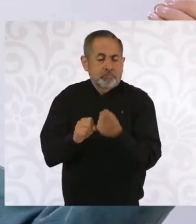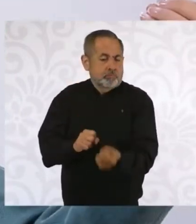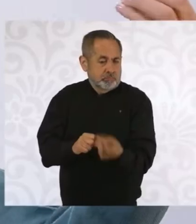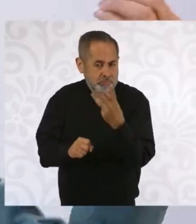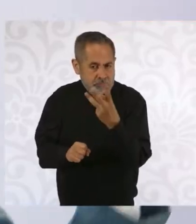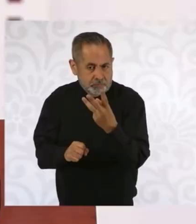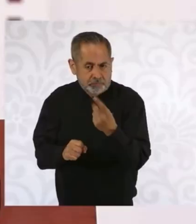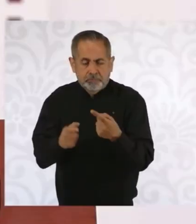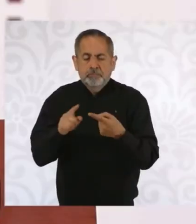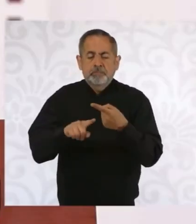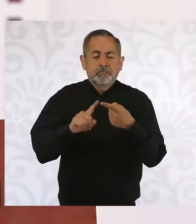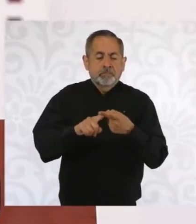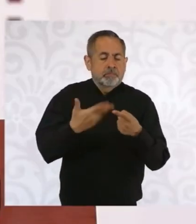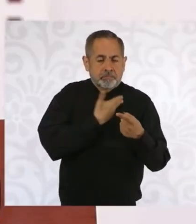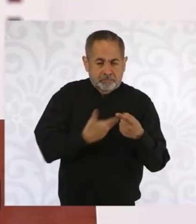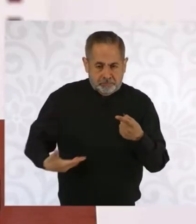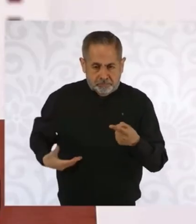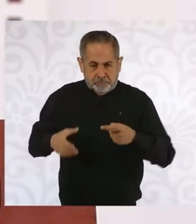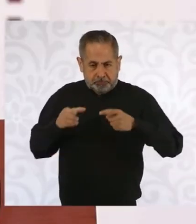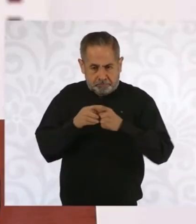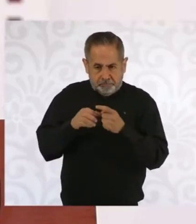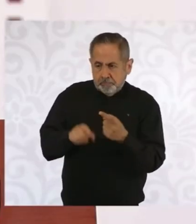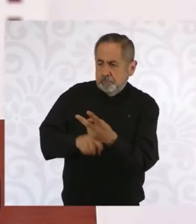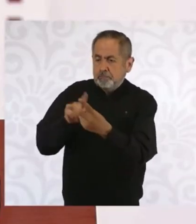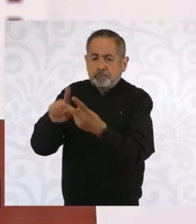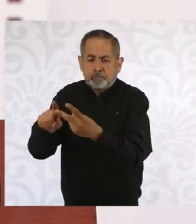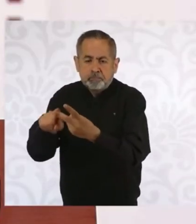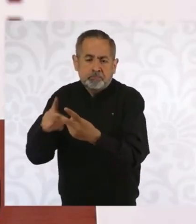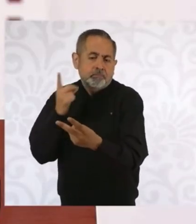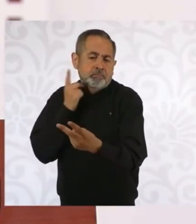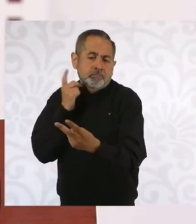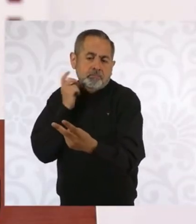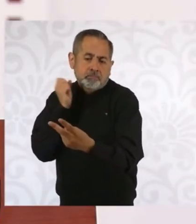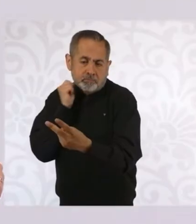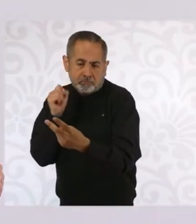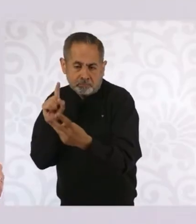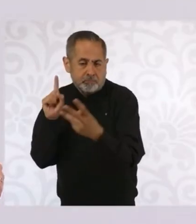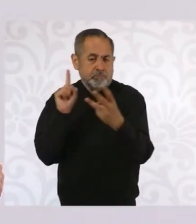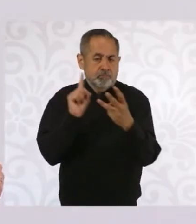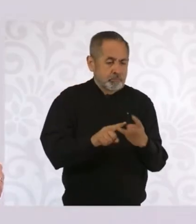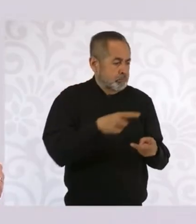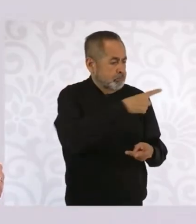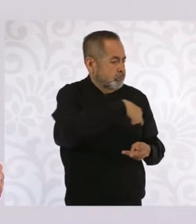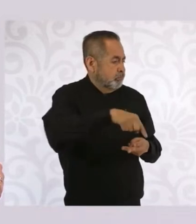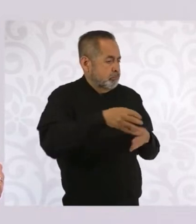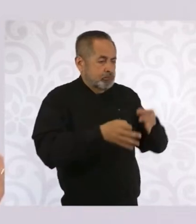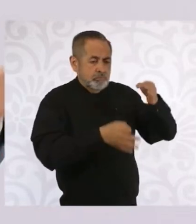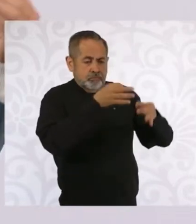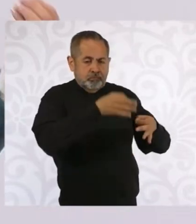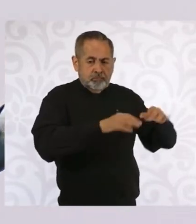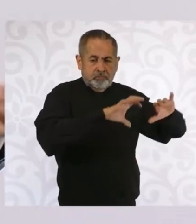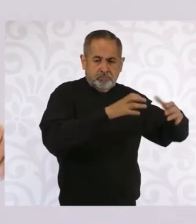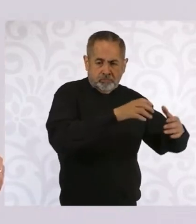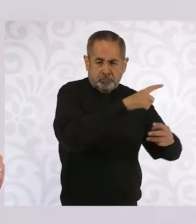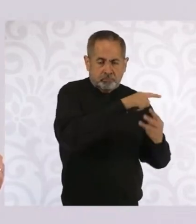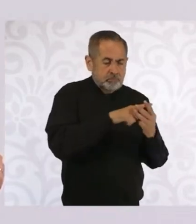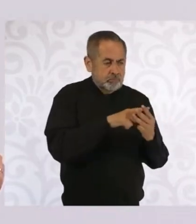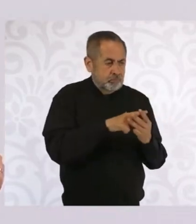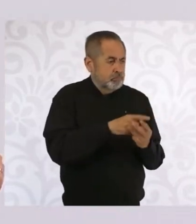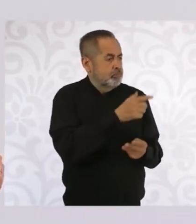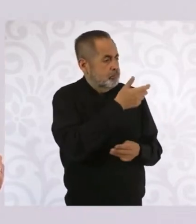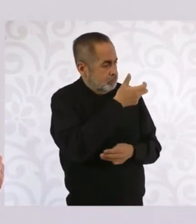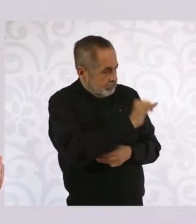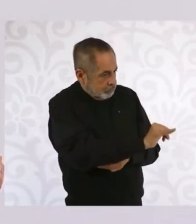solamente son los jueces y ministros, pero en ningún momento tienen derecho de estar modificando